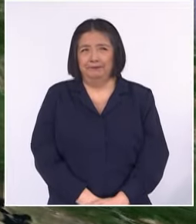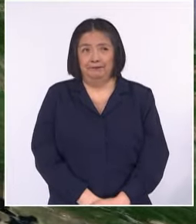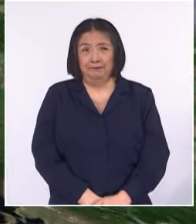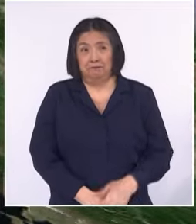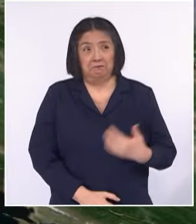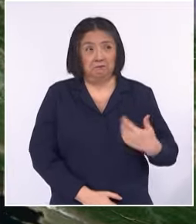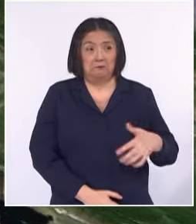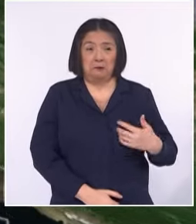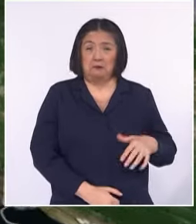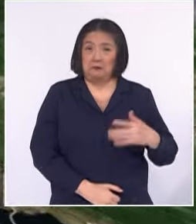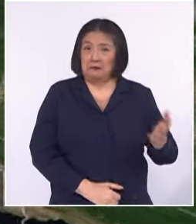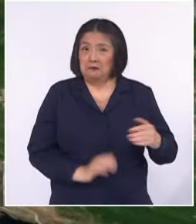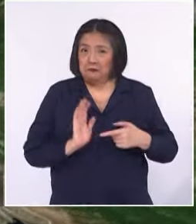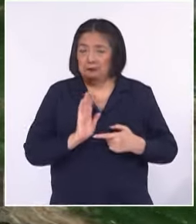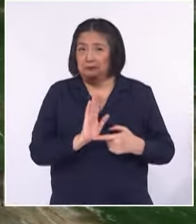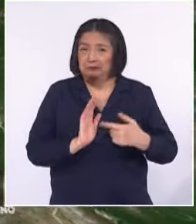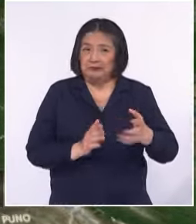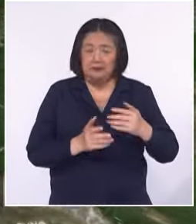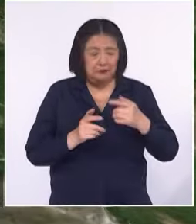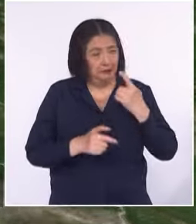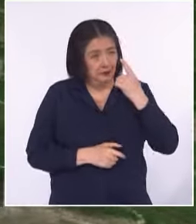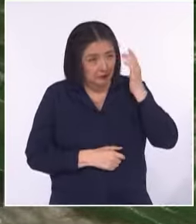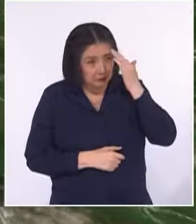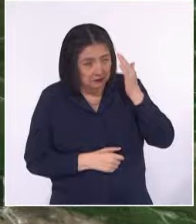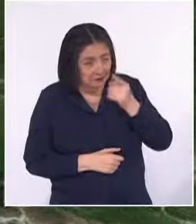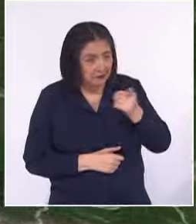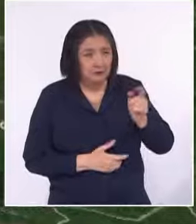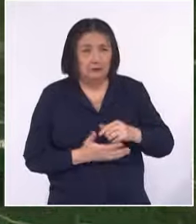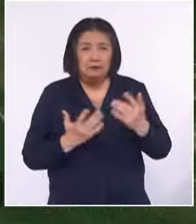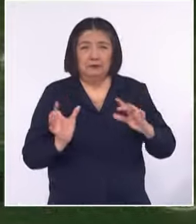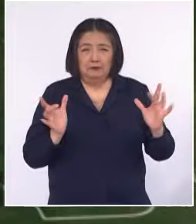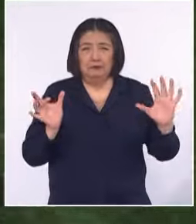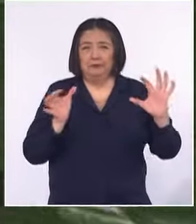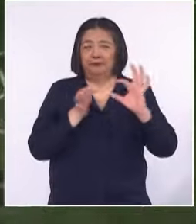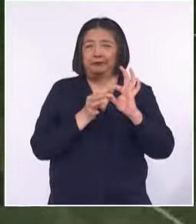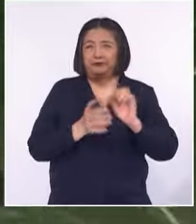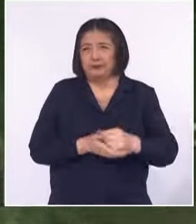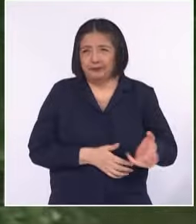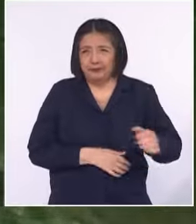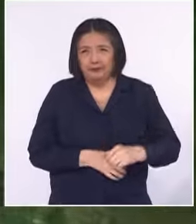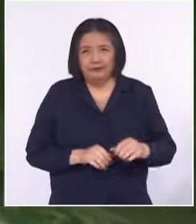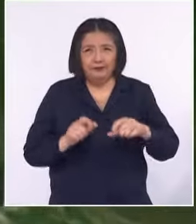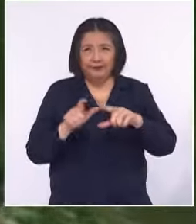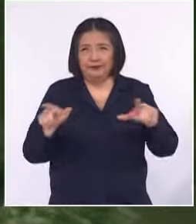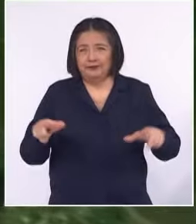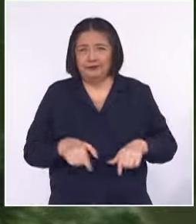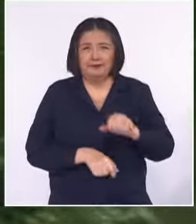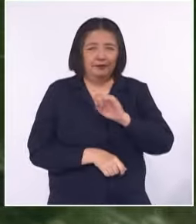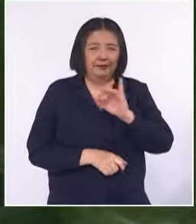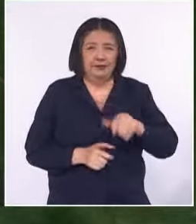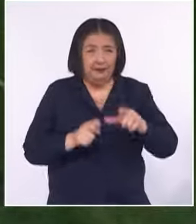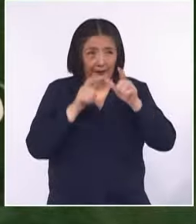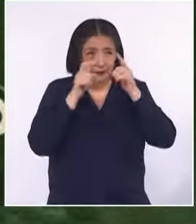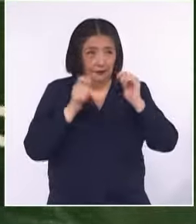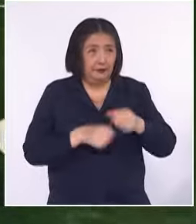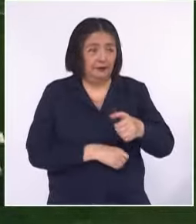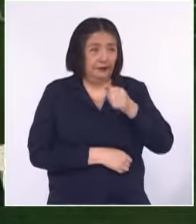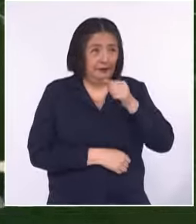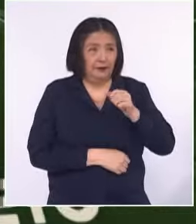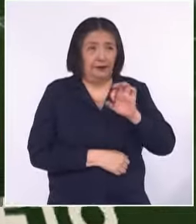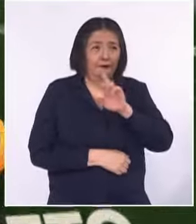Es fantástico lo que Briana nos ha permitido conocer y nos vamos a enlazar justamente con Caballococha en Loreto. Y estamos con